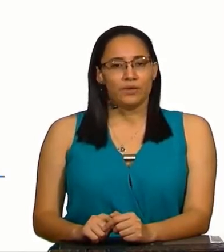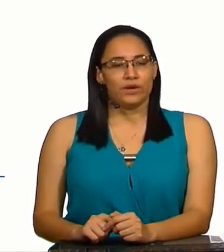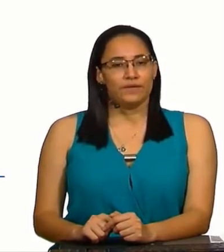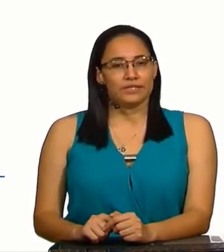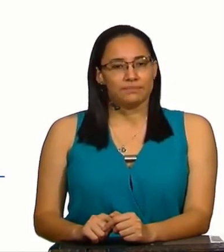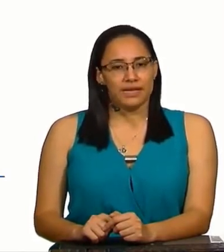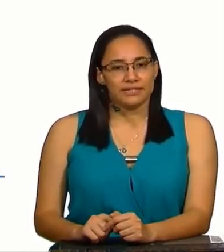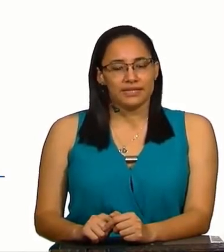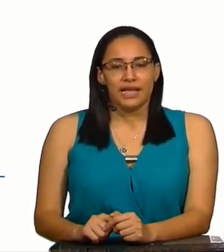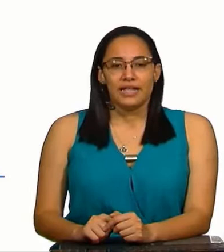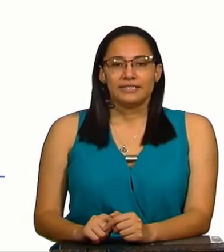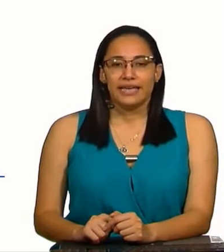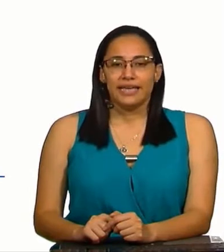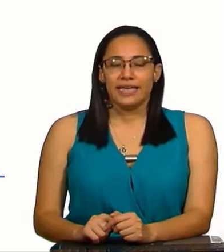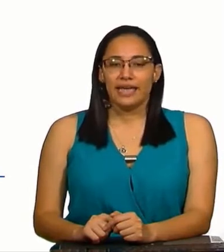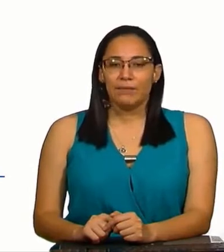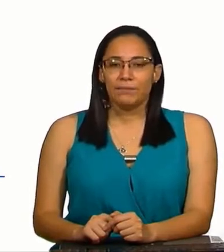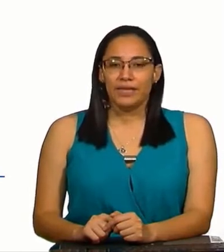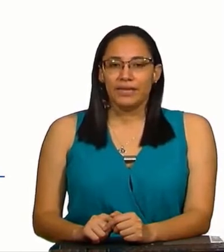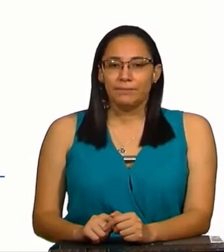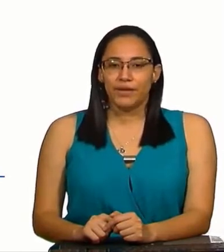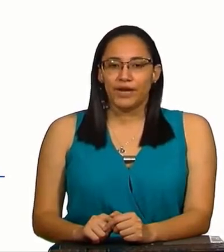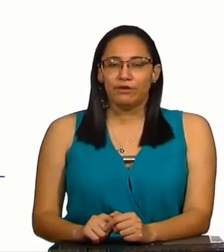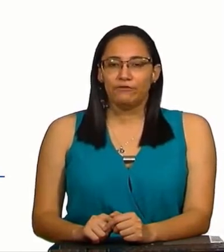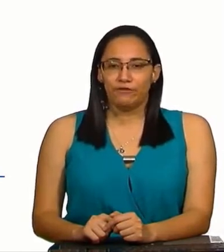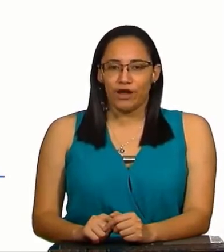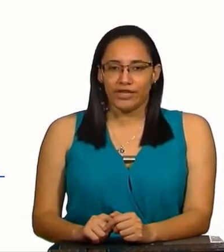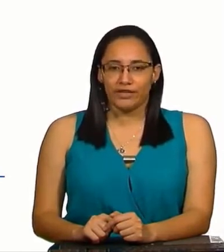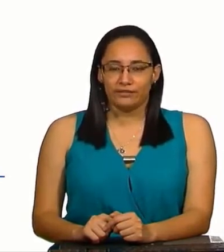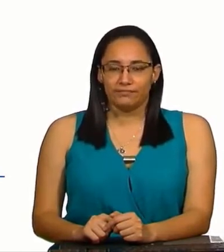Muy bien, una vez más. They can be